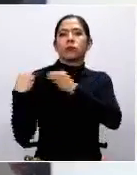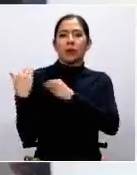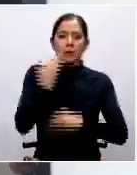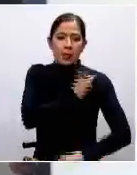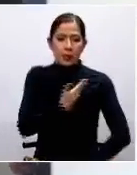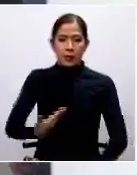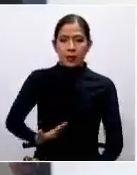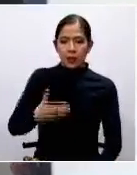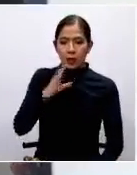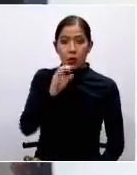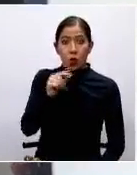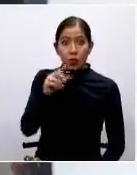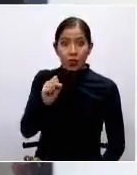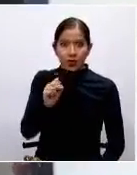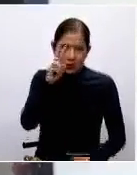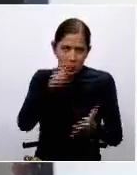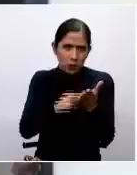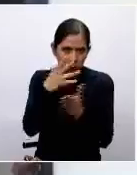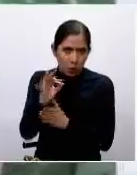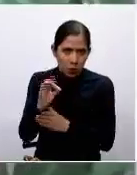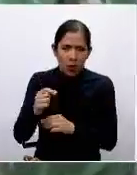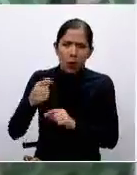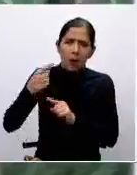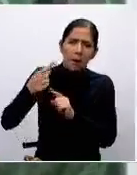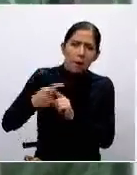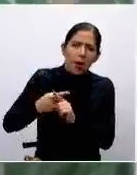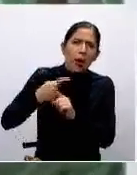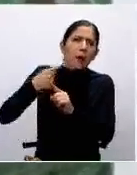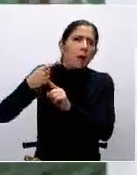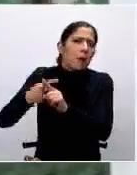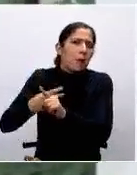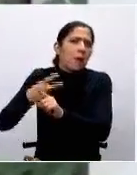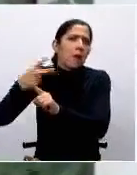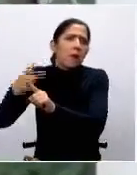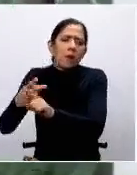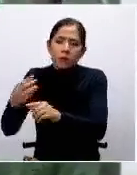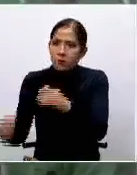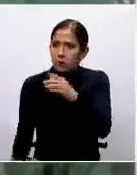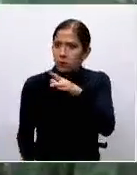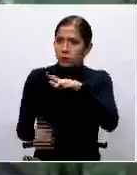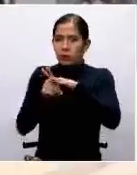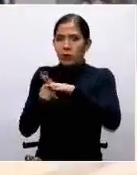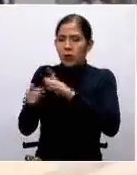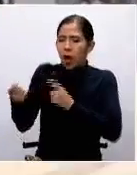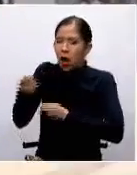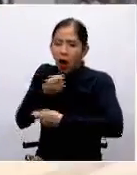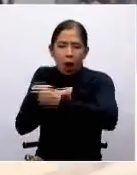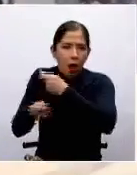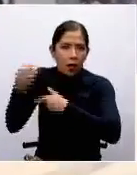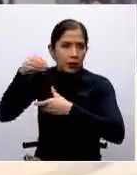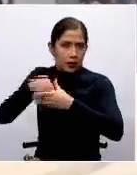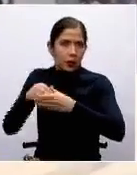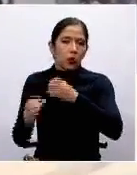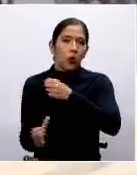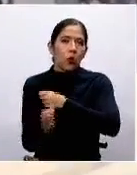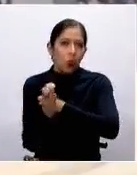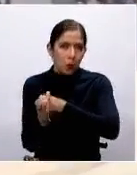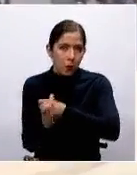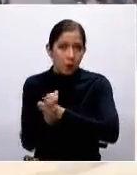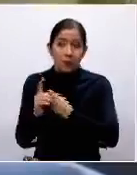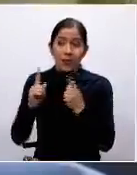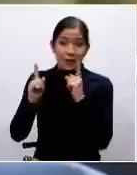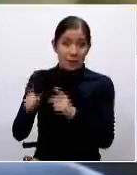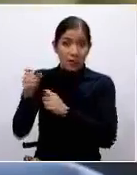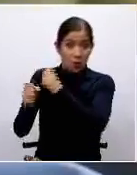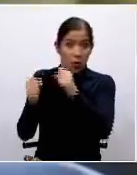Después de algunos meses de asumir la presidencia, se vio involucrado en nuevos hechos de corrupción dentro de la cooperativa, por lo que ese mismo